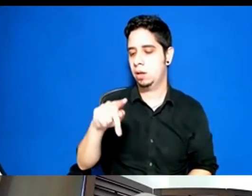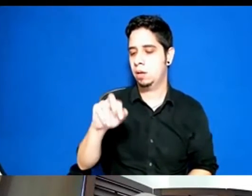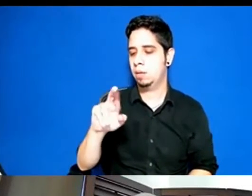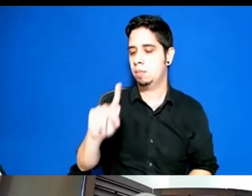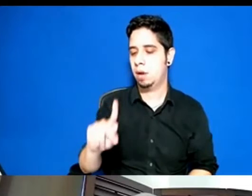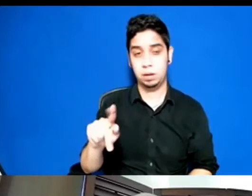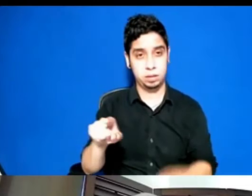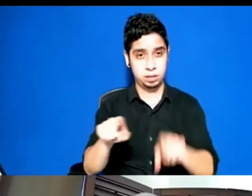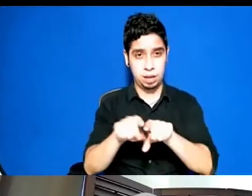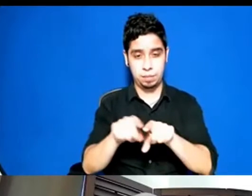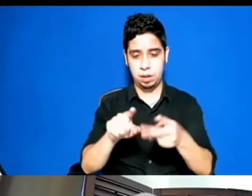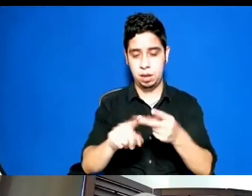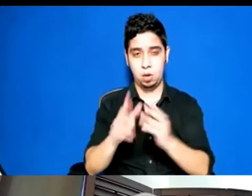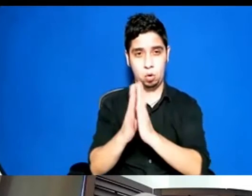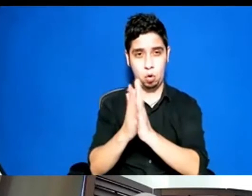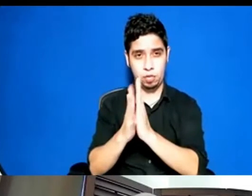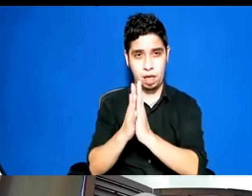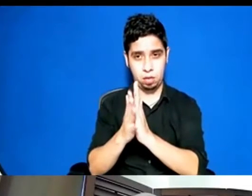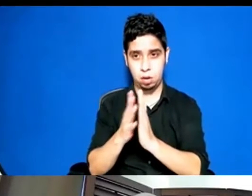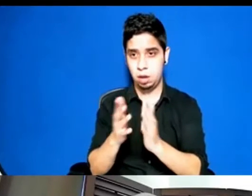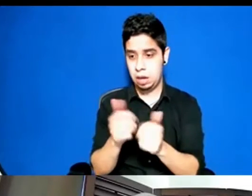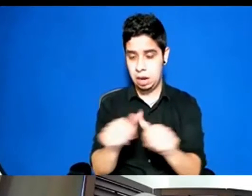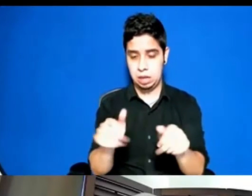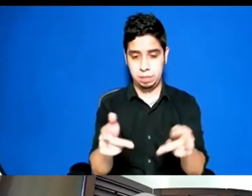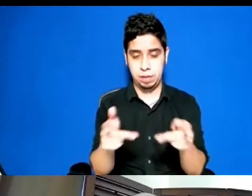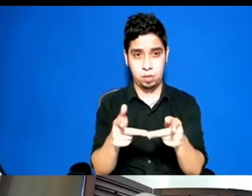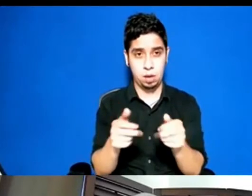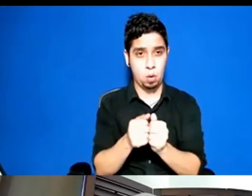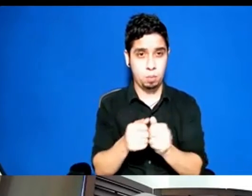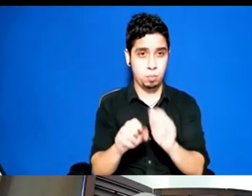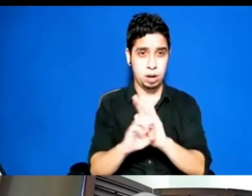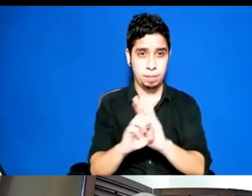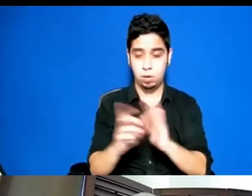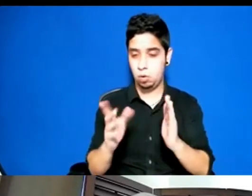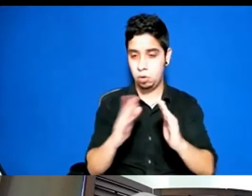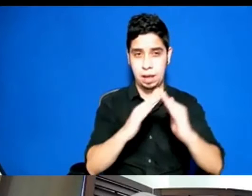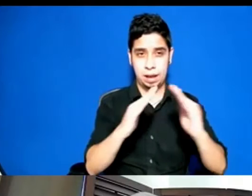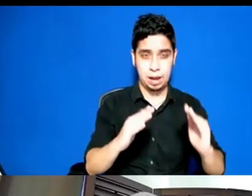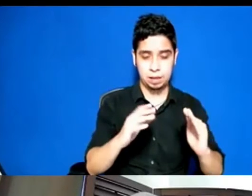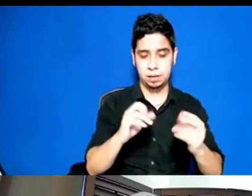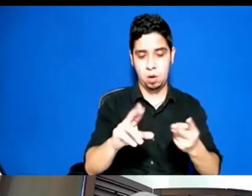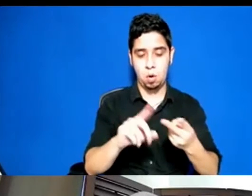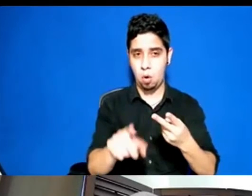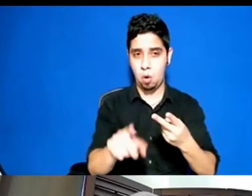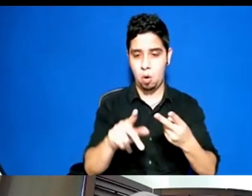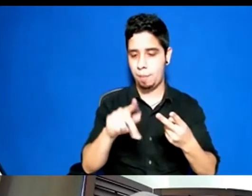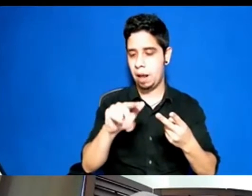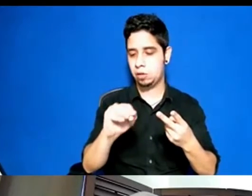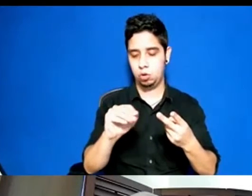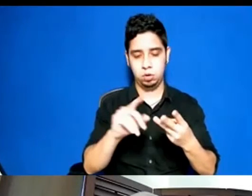cualquier persona con una casa o con un patio o